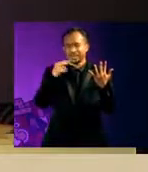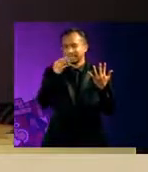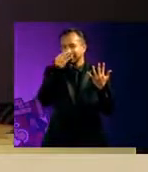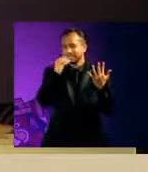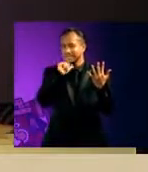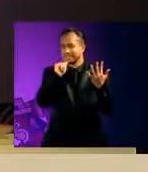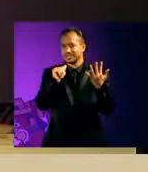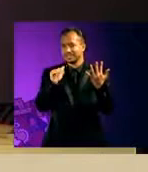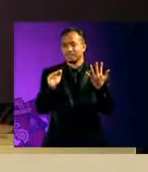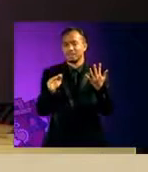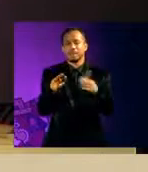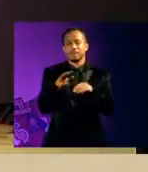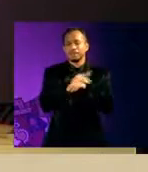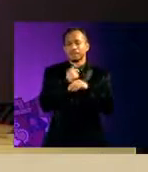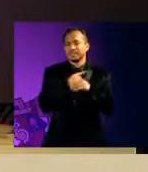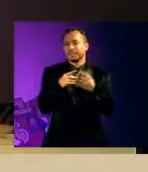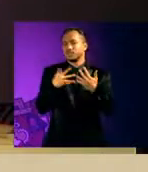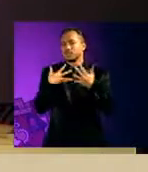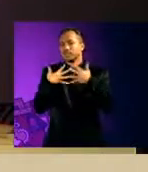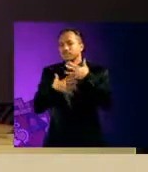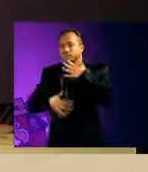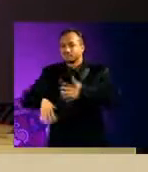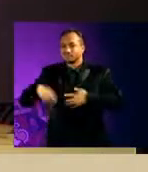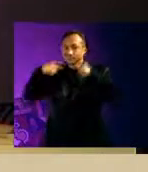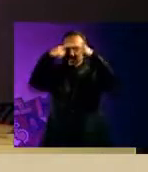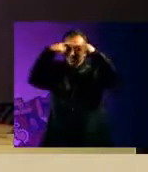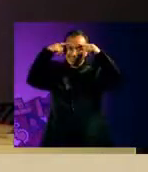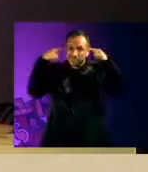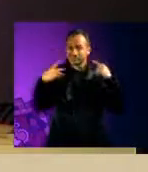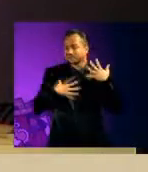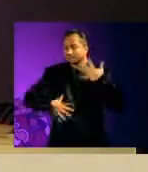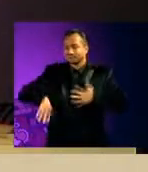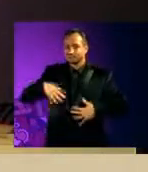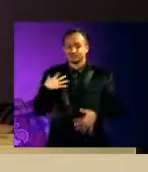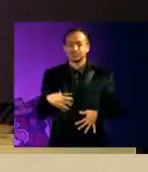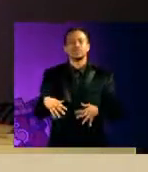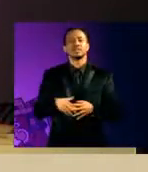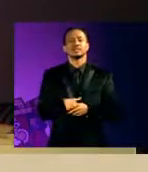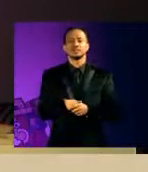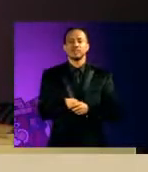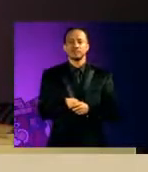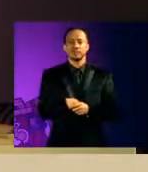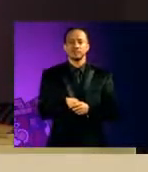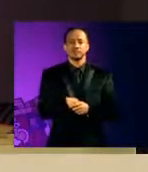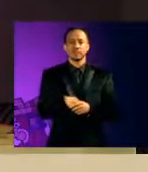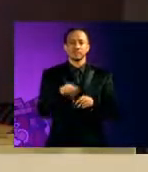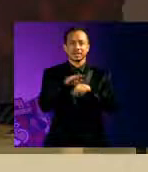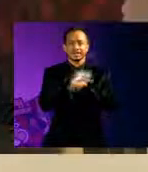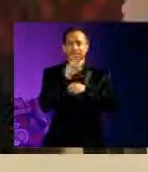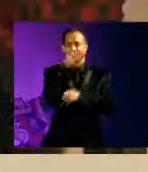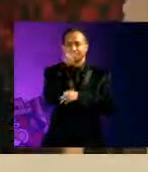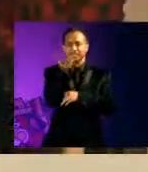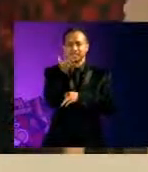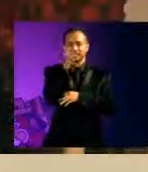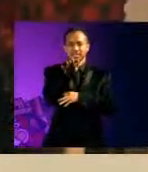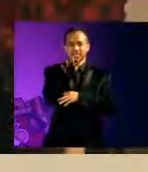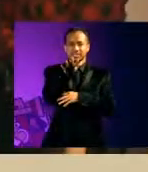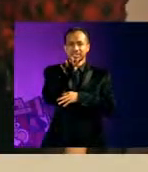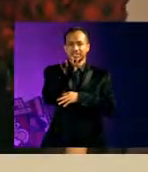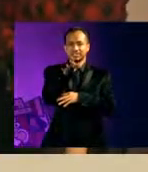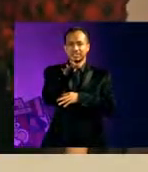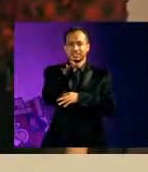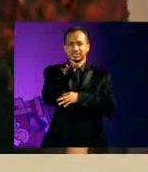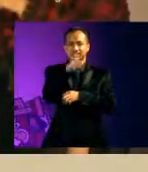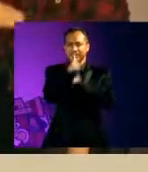dostoievski no hace unos ya bastantes años como diez años fui a hacer un reportaje a